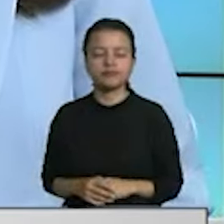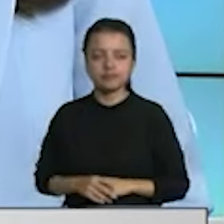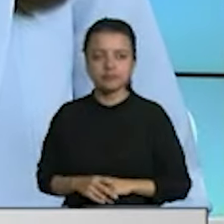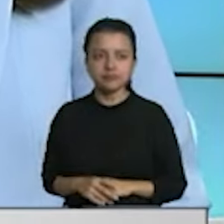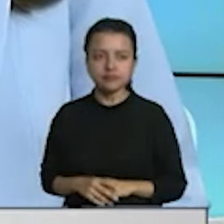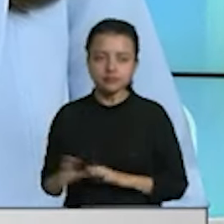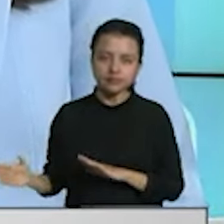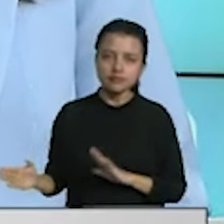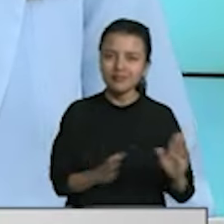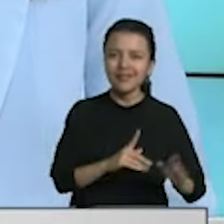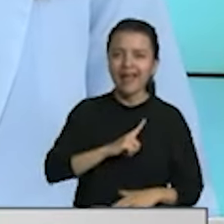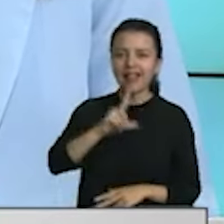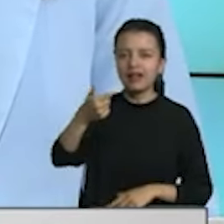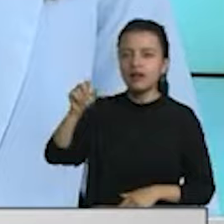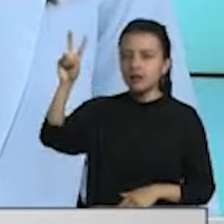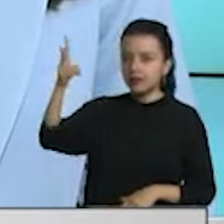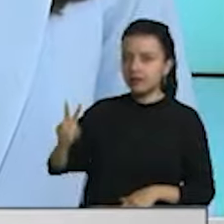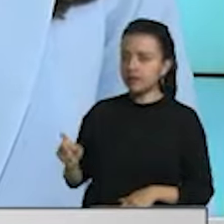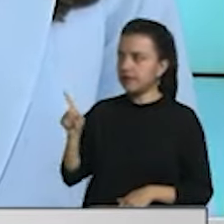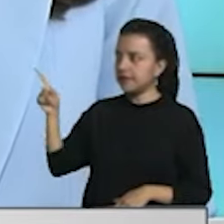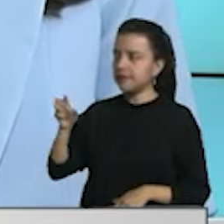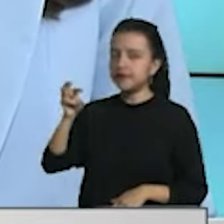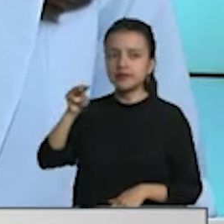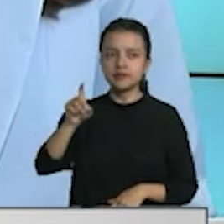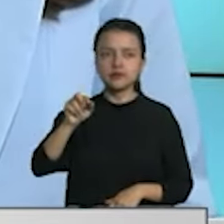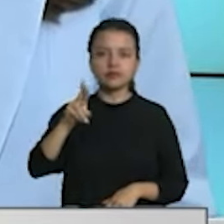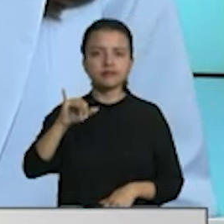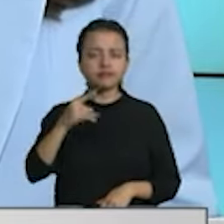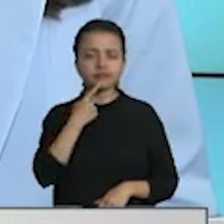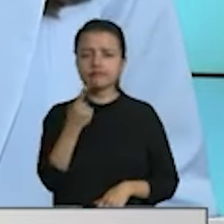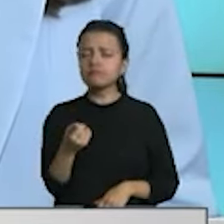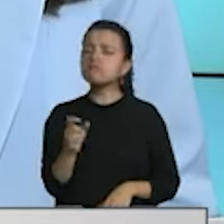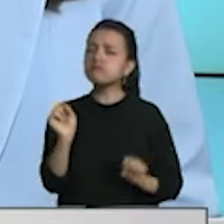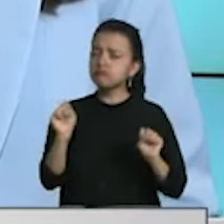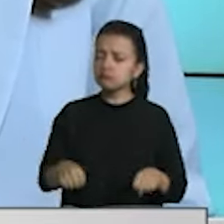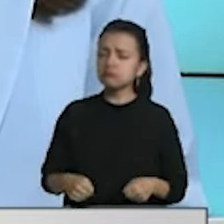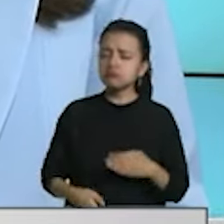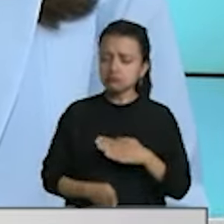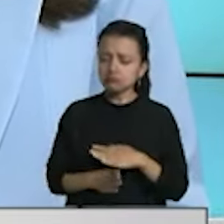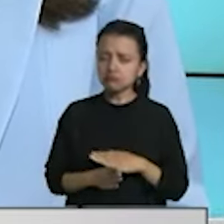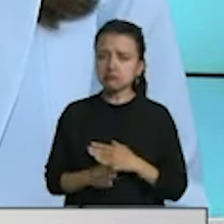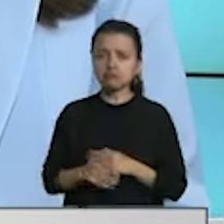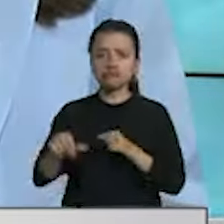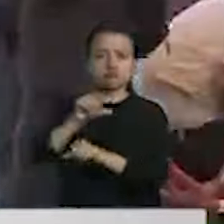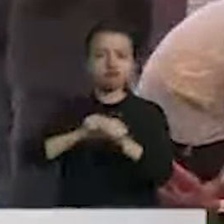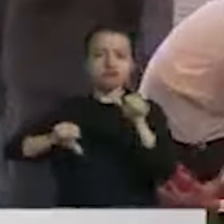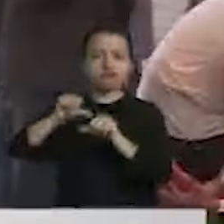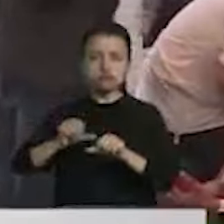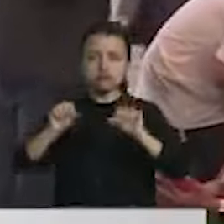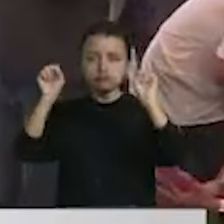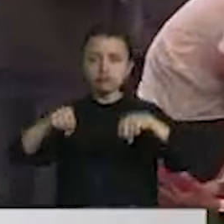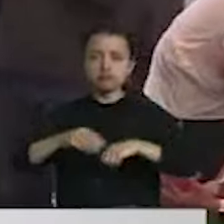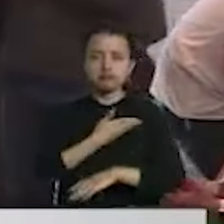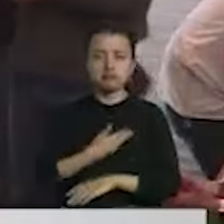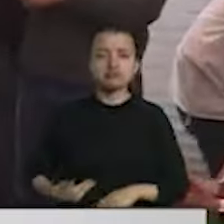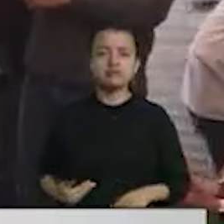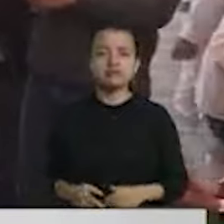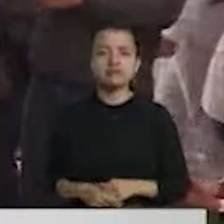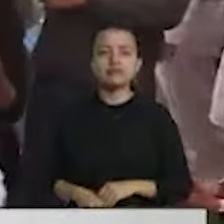La líder opositora María Corina Machado afirmó que todavía hay tiempo de sustituir al candidato presidencial. Luego de que